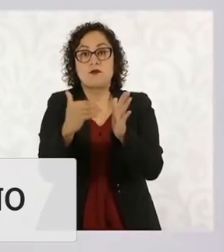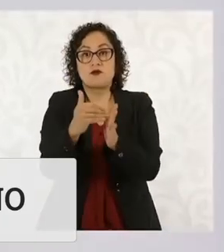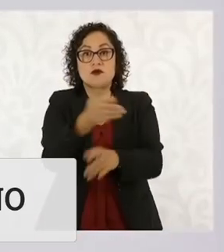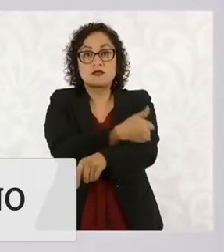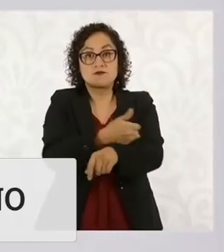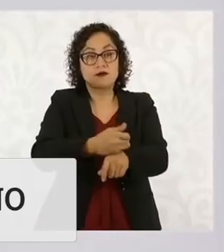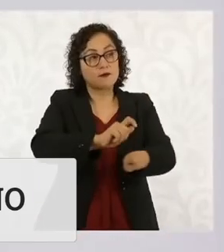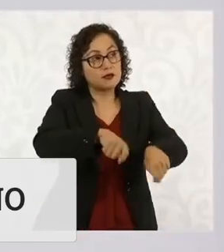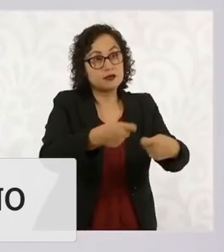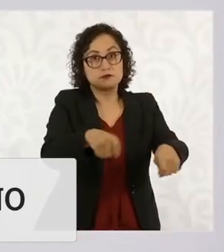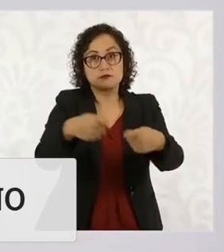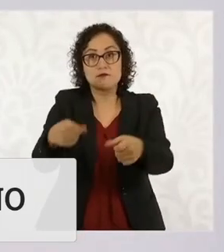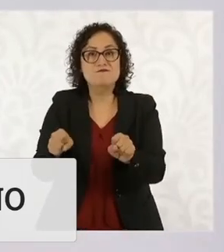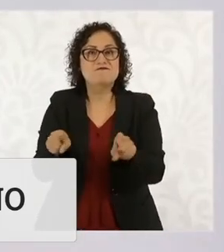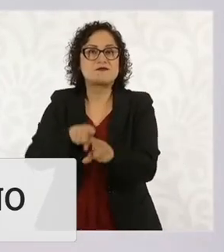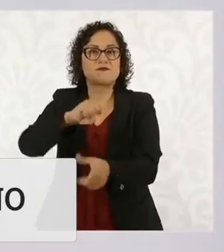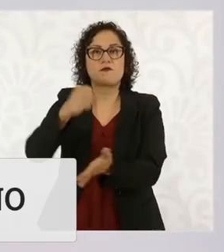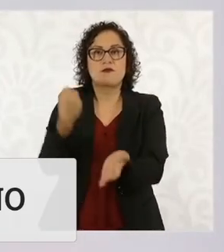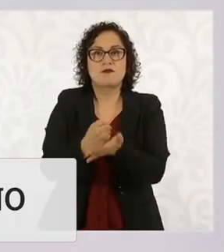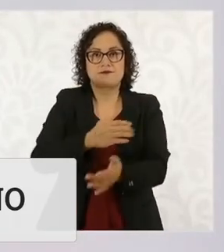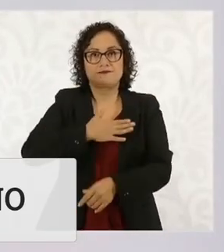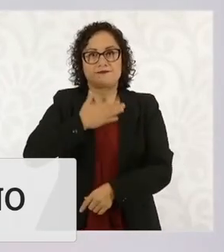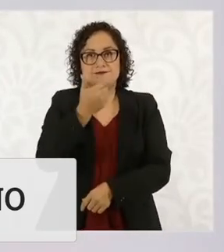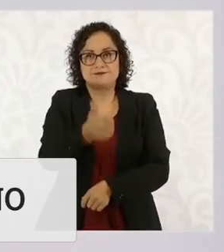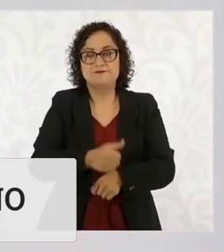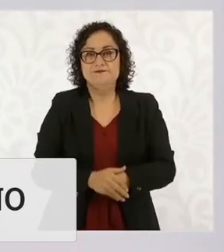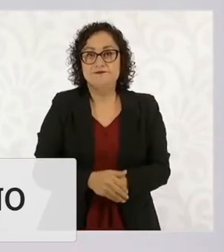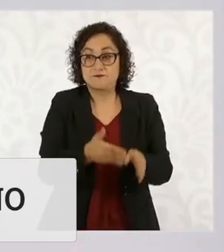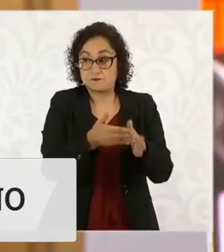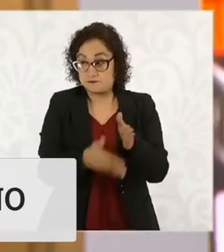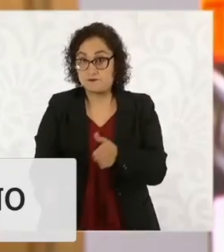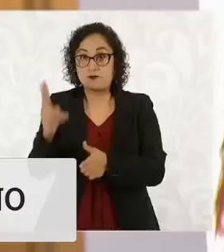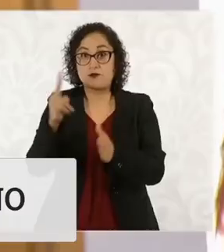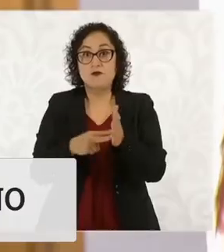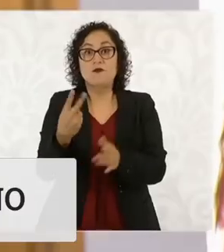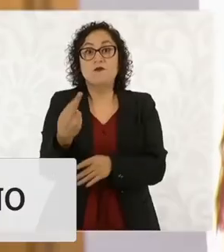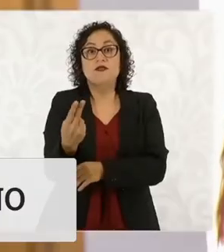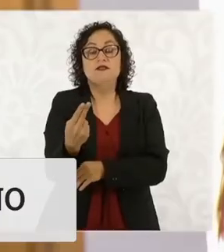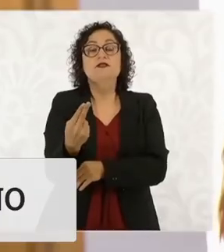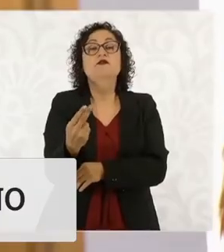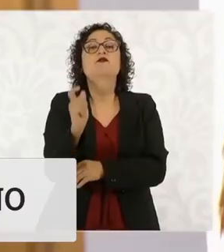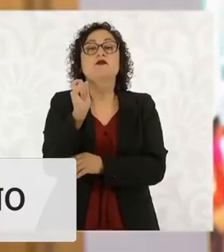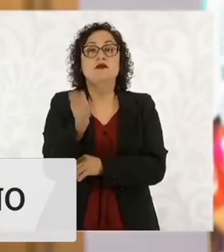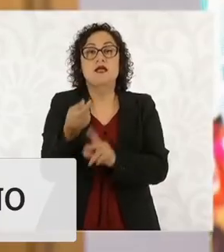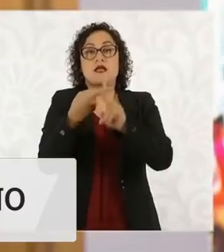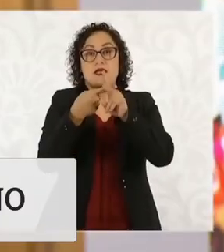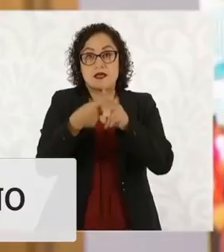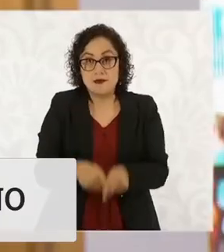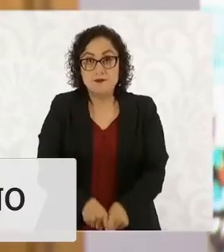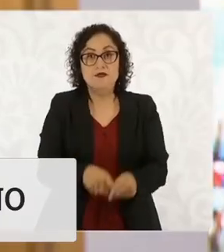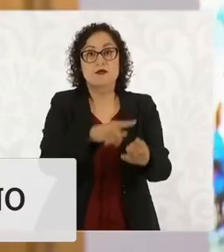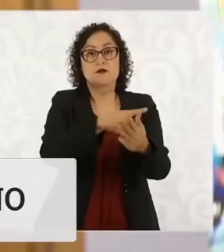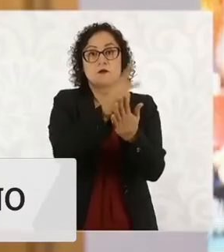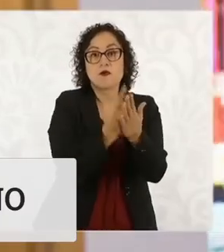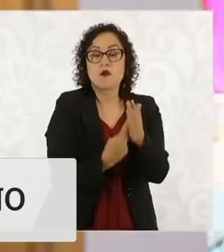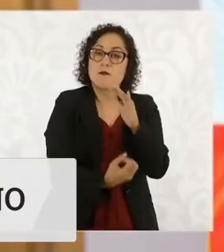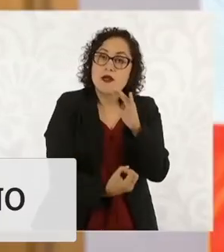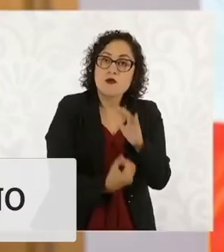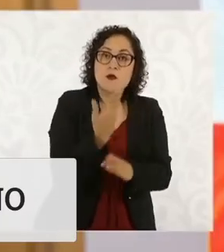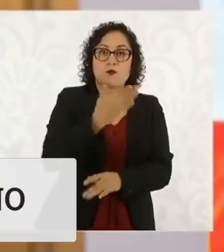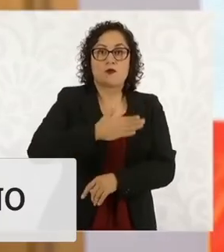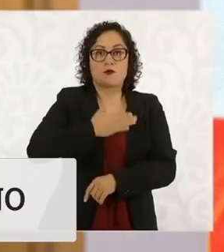familias con leche para el bienestar. Este año, además, iniciamos 3 programas de bienestar